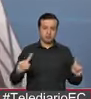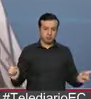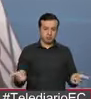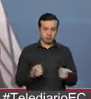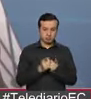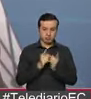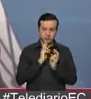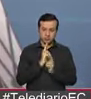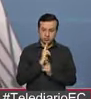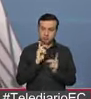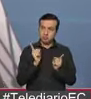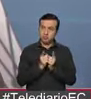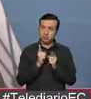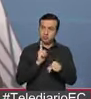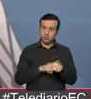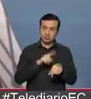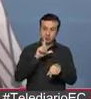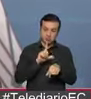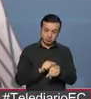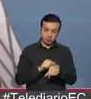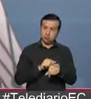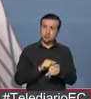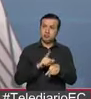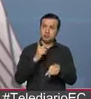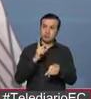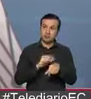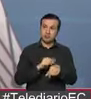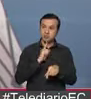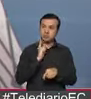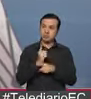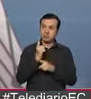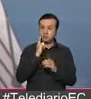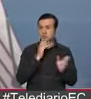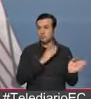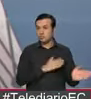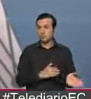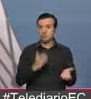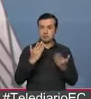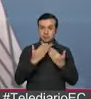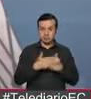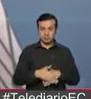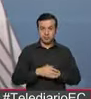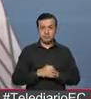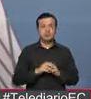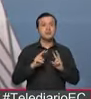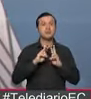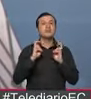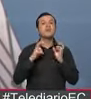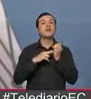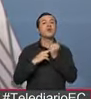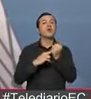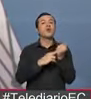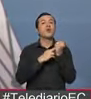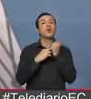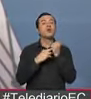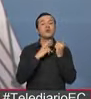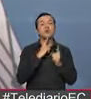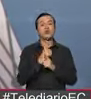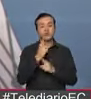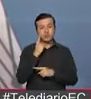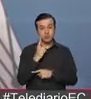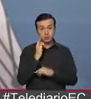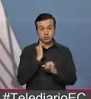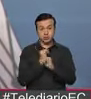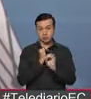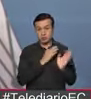poquito las respuestas en función de que ya se me acabe el tiempo porque yo ya se me acabó me está pidiendo el productor que cerremos lo relacionado a los recursos lo que está asignado a la